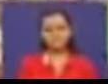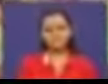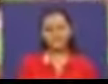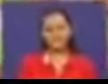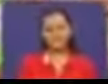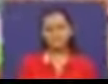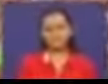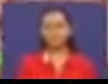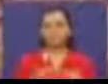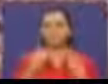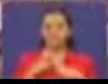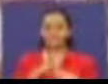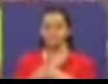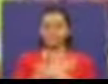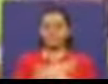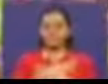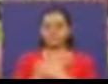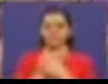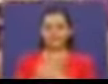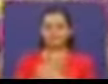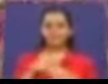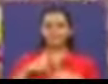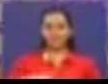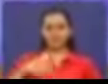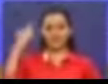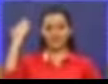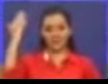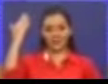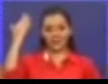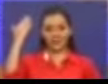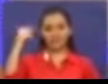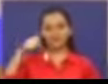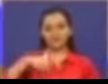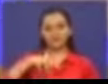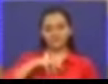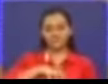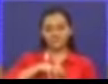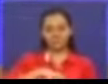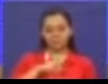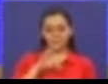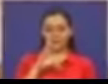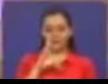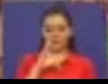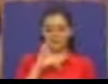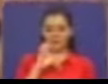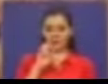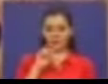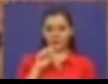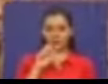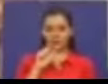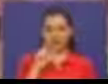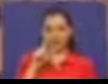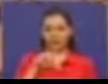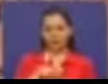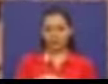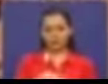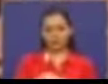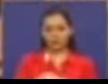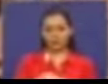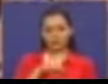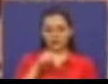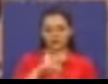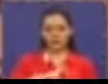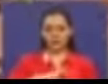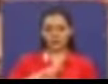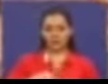Un saludo a nuestro querido alcalde del Cantón Tena, capital de la provincia de Napo, Cleberrón.